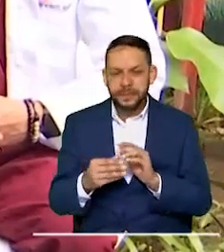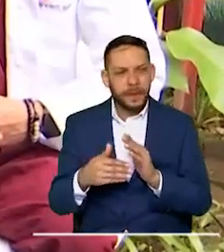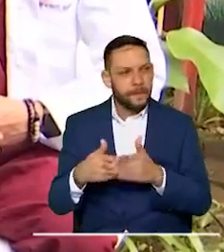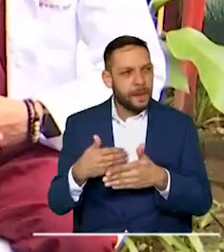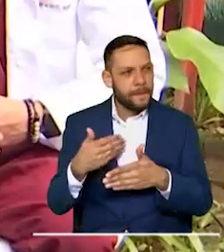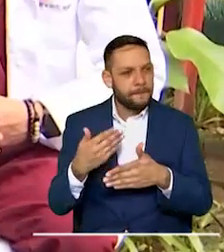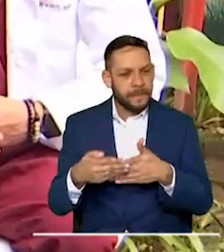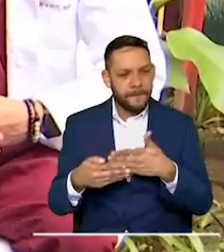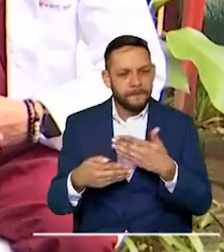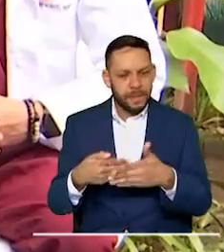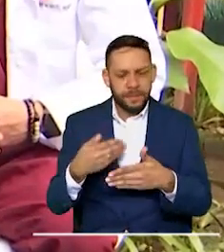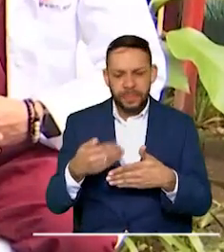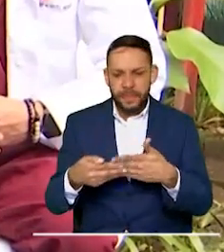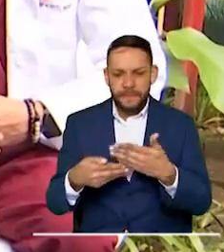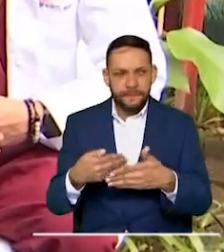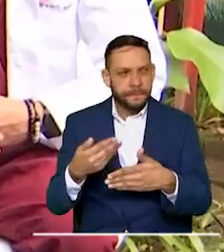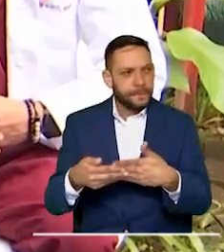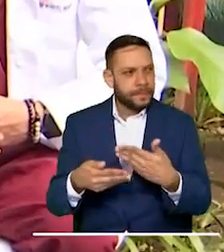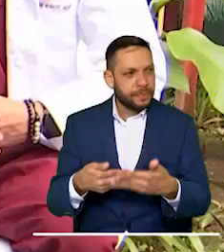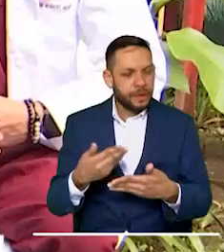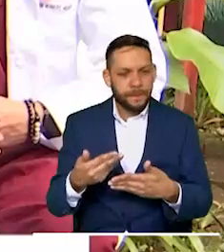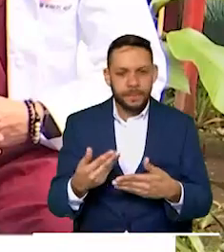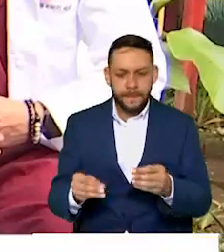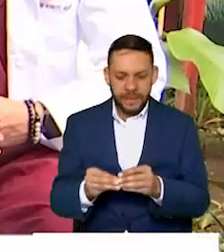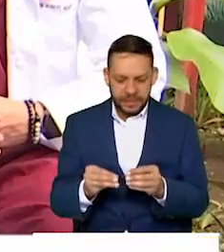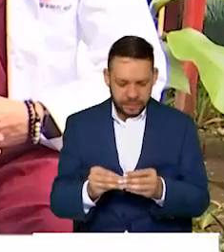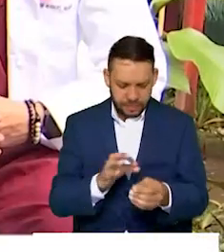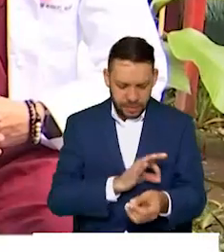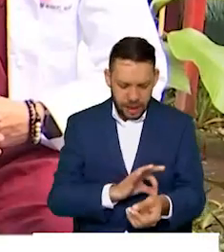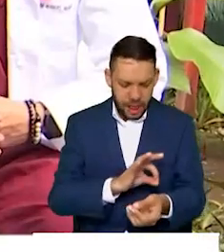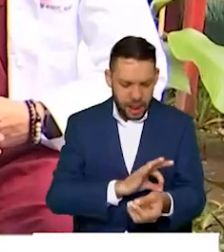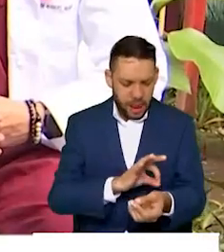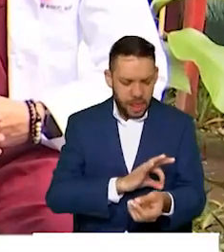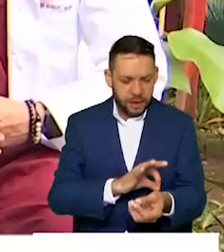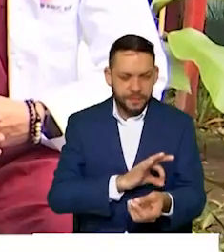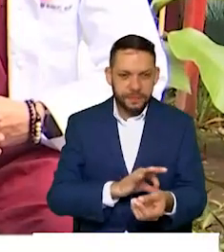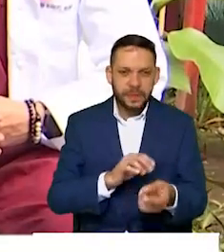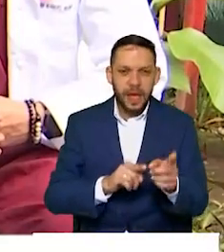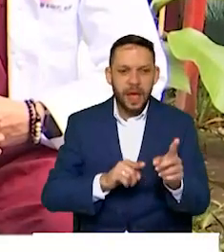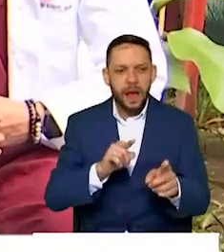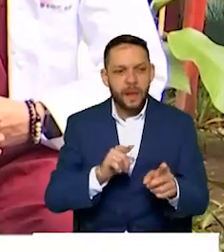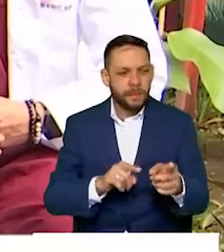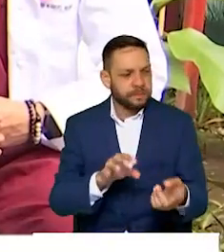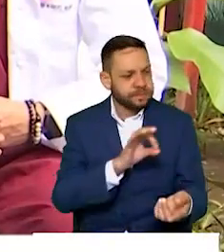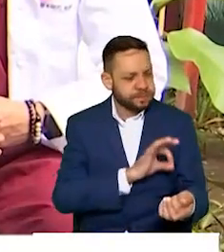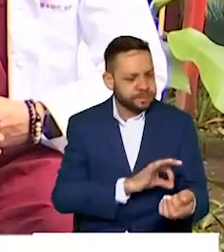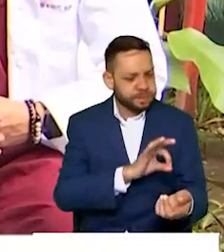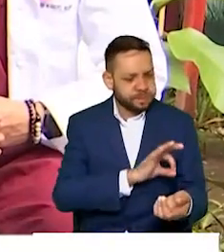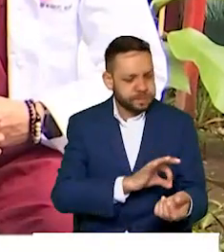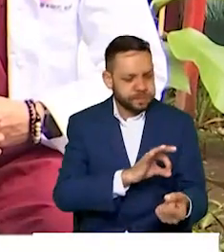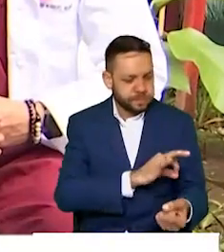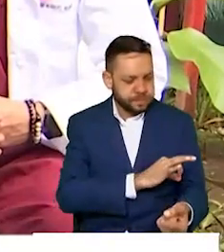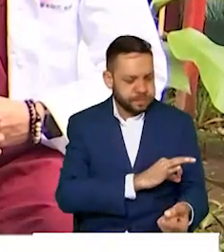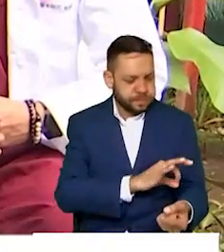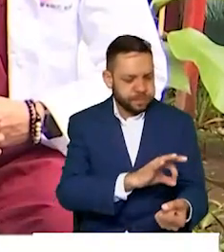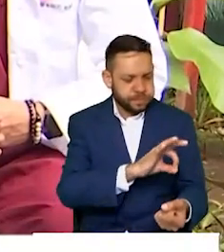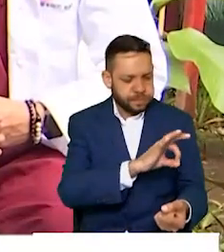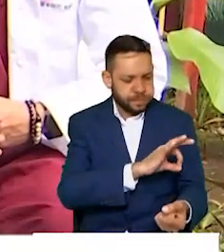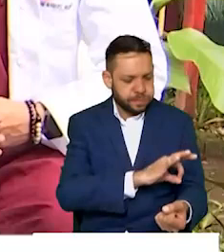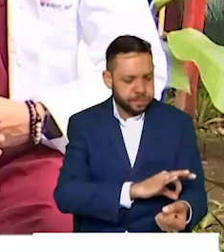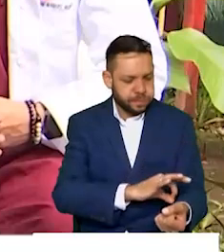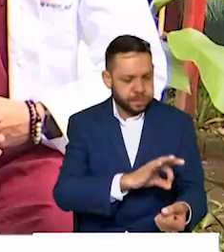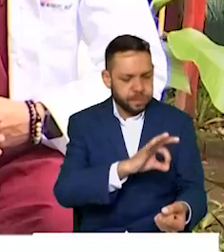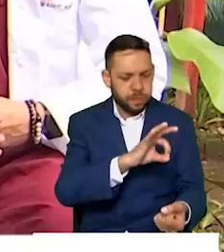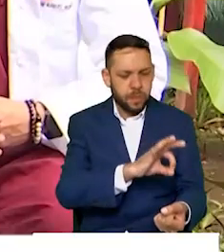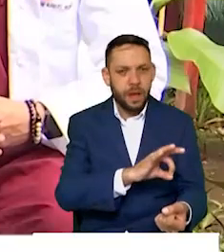procesos, ingerimos grasas, las vamos a desdoblar a través de la bilis y